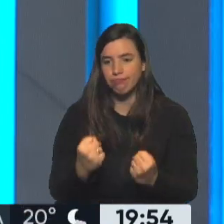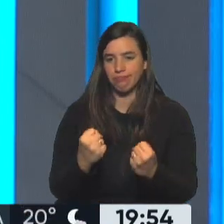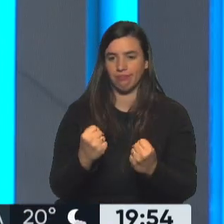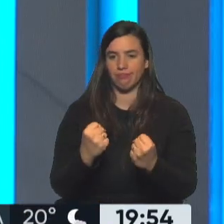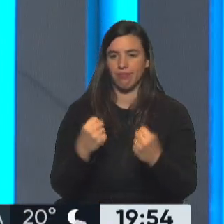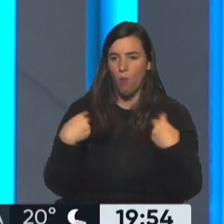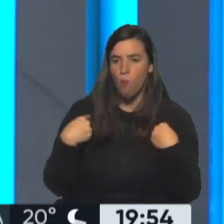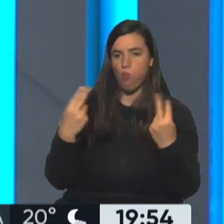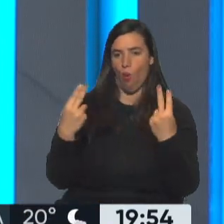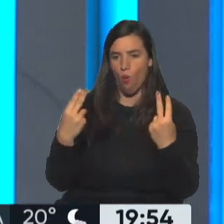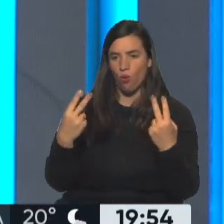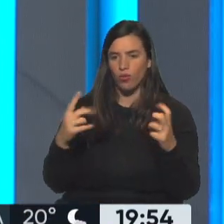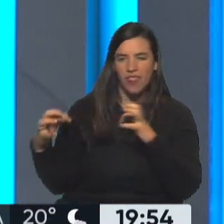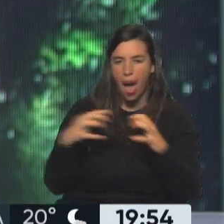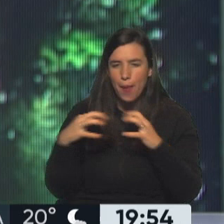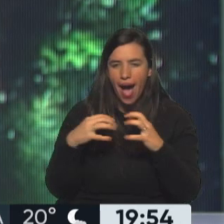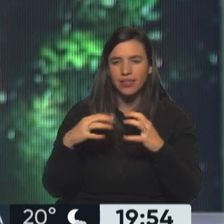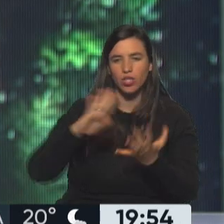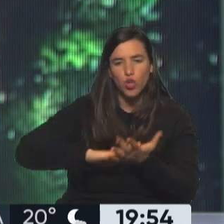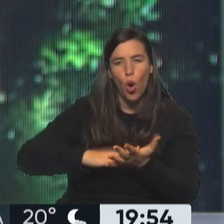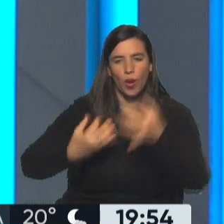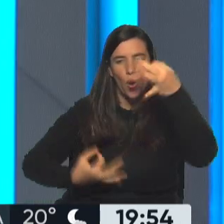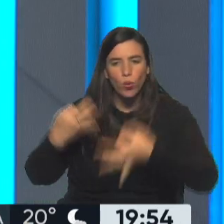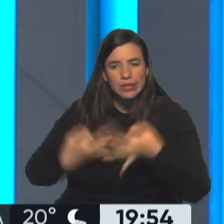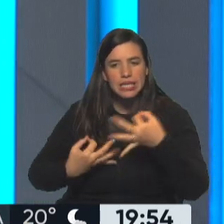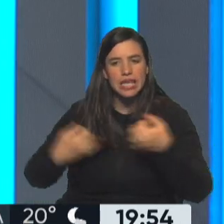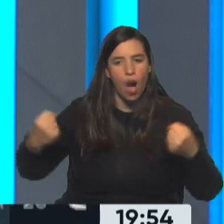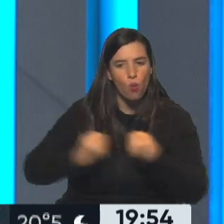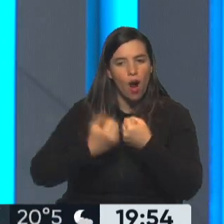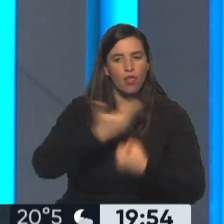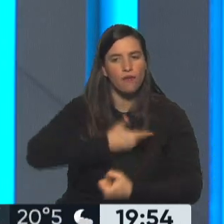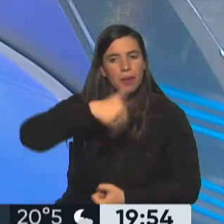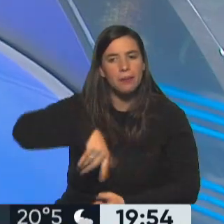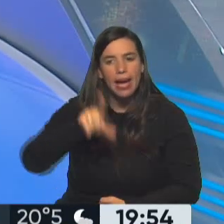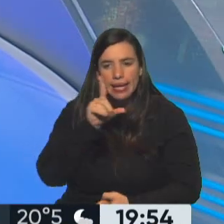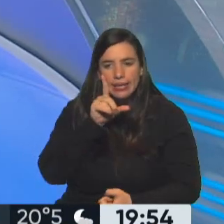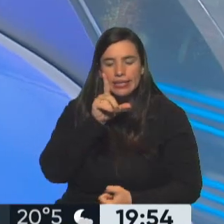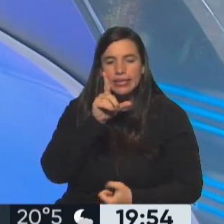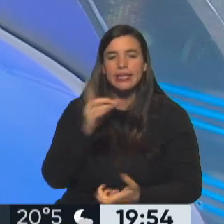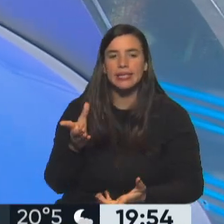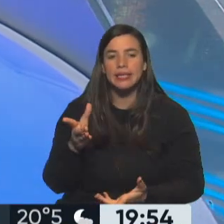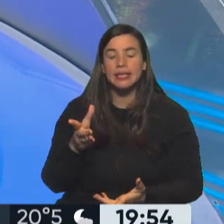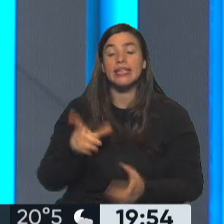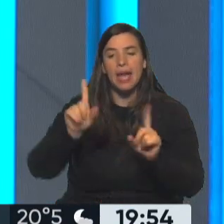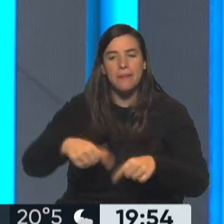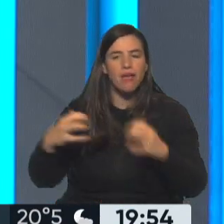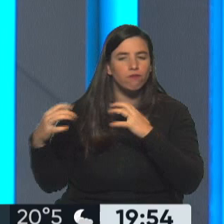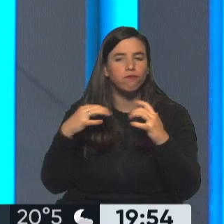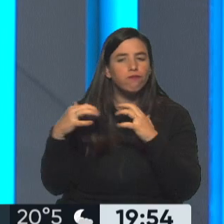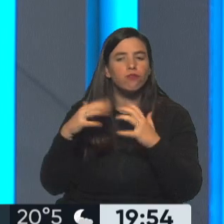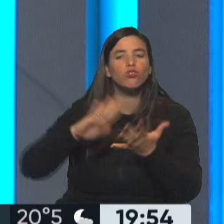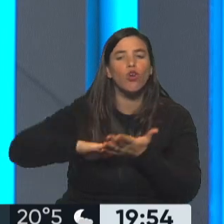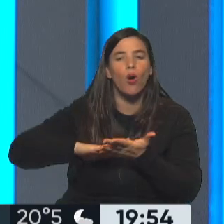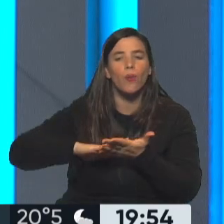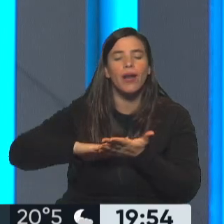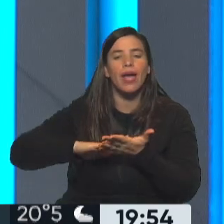cuando se habla en términos de justicia, en términos también de acuerdo con el Fondo Monetario Internacional. Quizá también lo que está en debate es esto de,